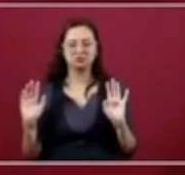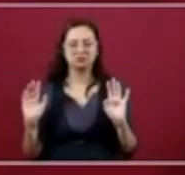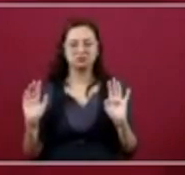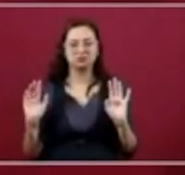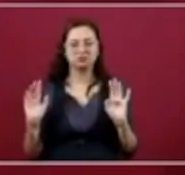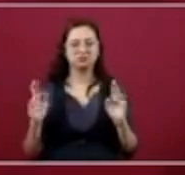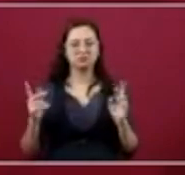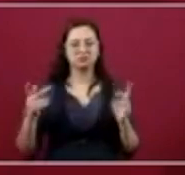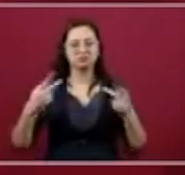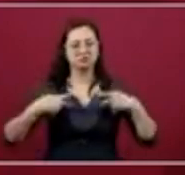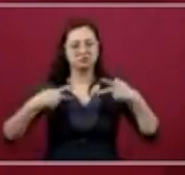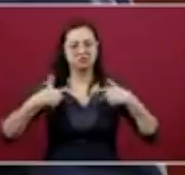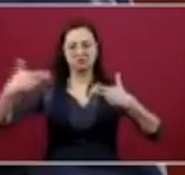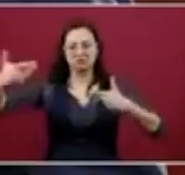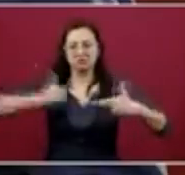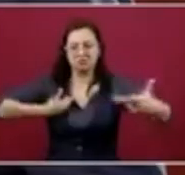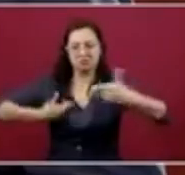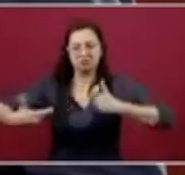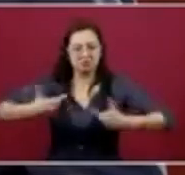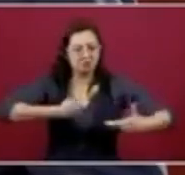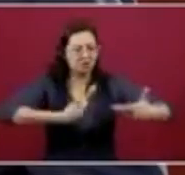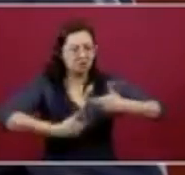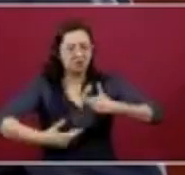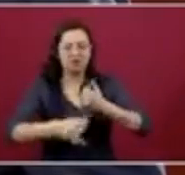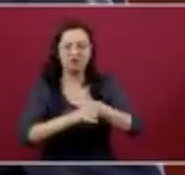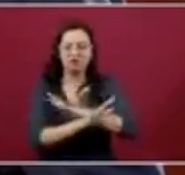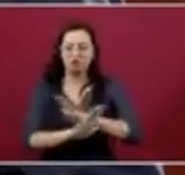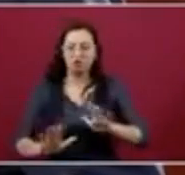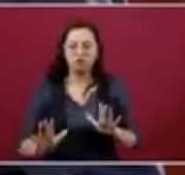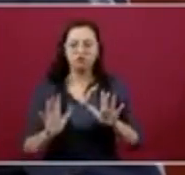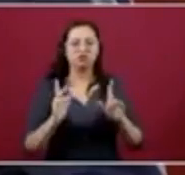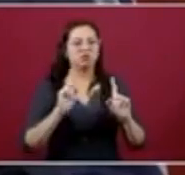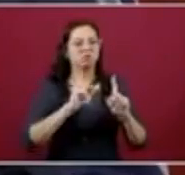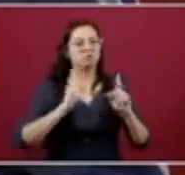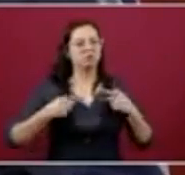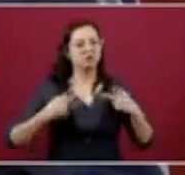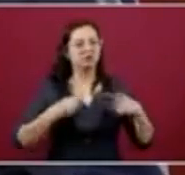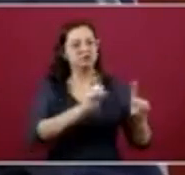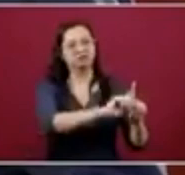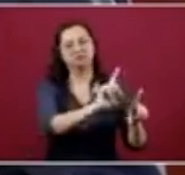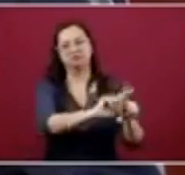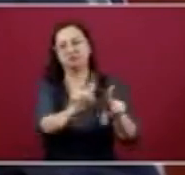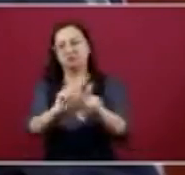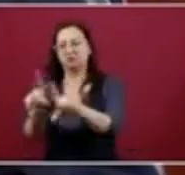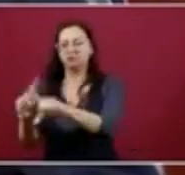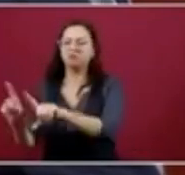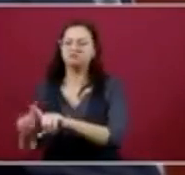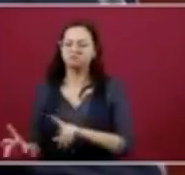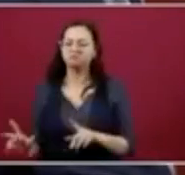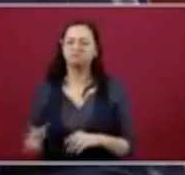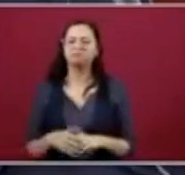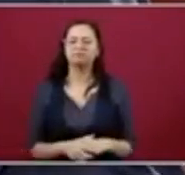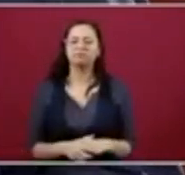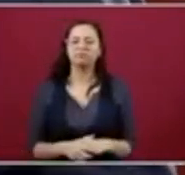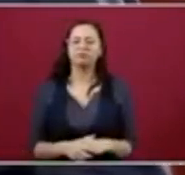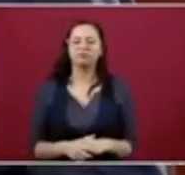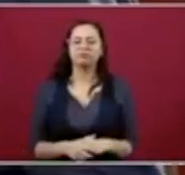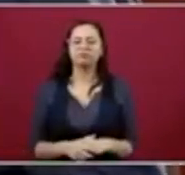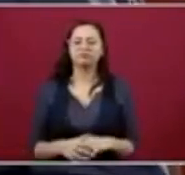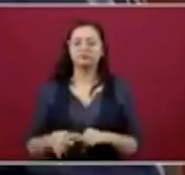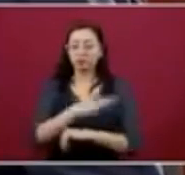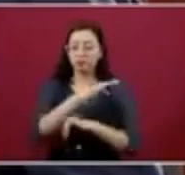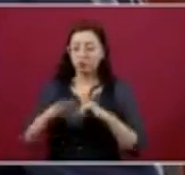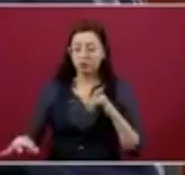muchas solicitudes de información pública de diferentes personajes y de diferentes eventos. Quiero nada más por